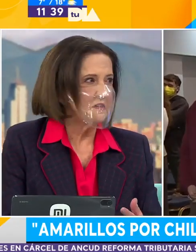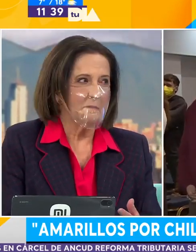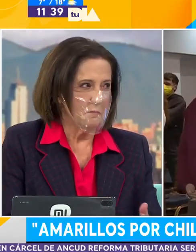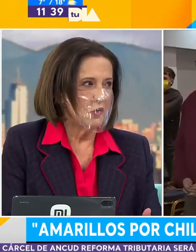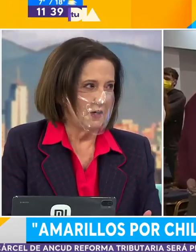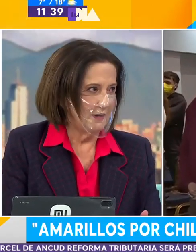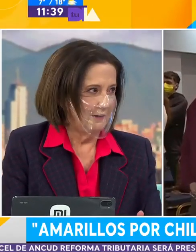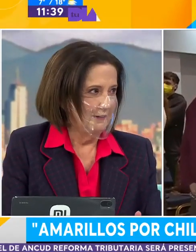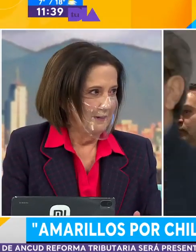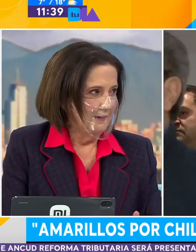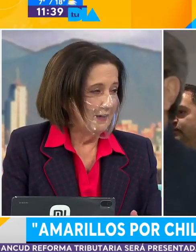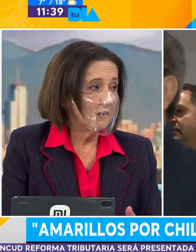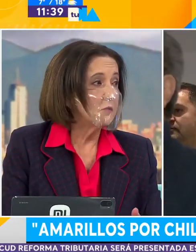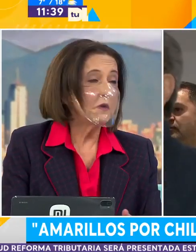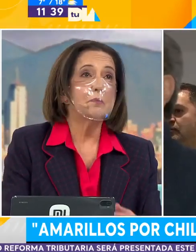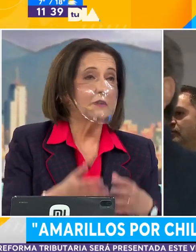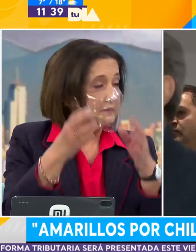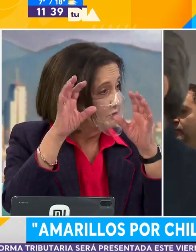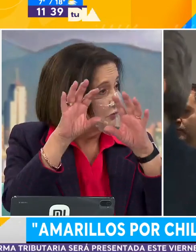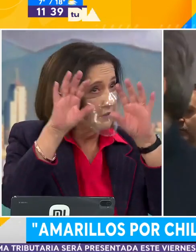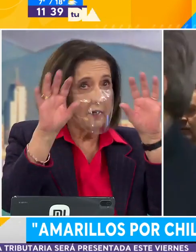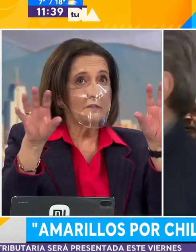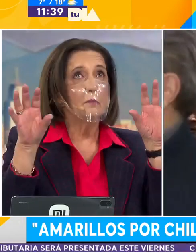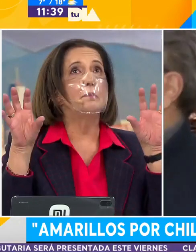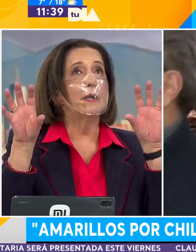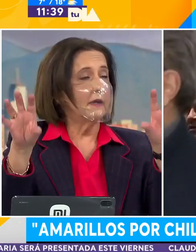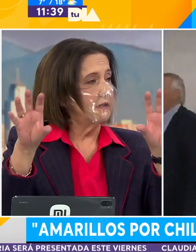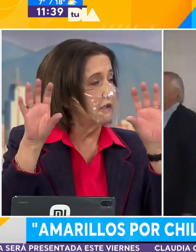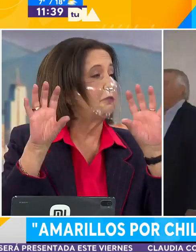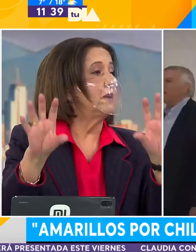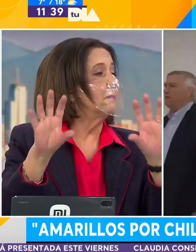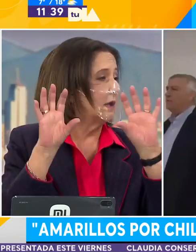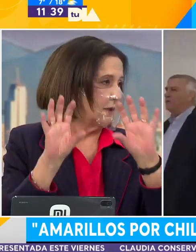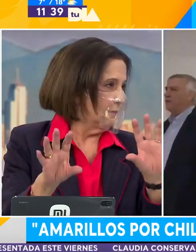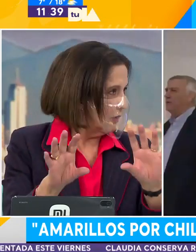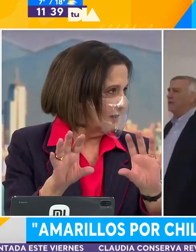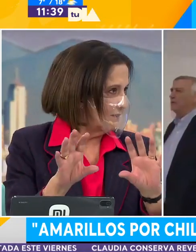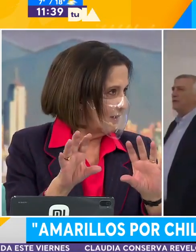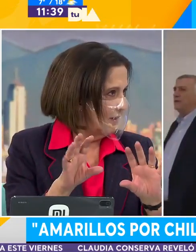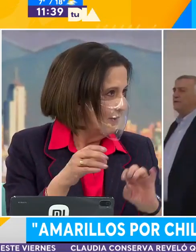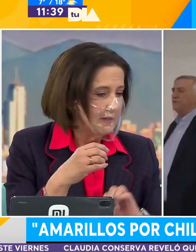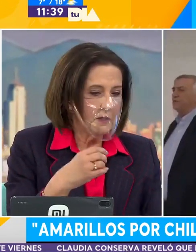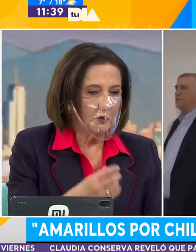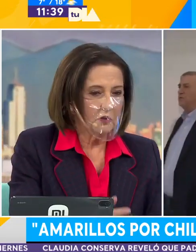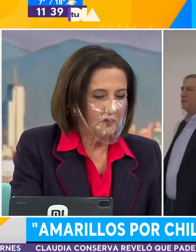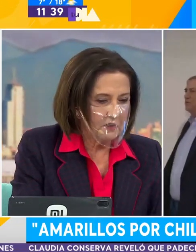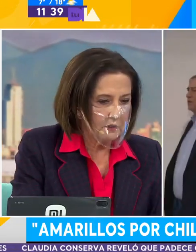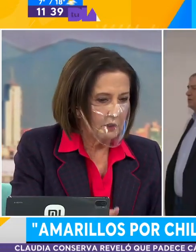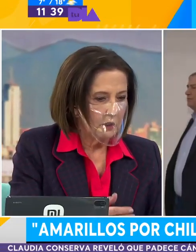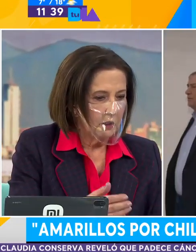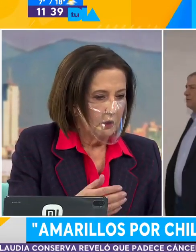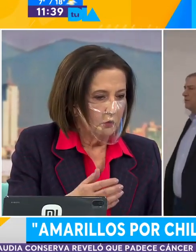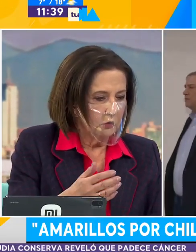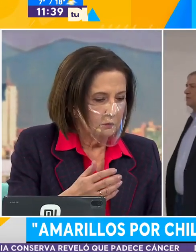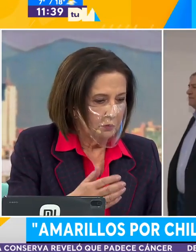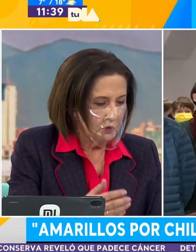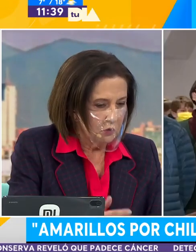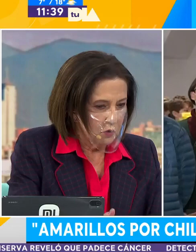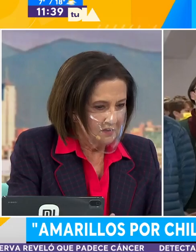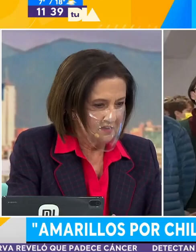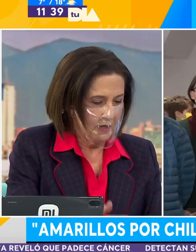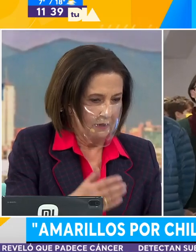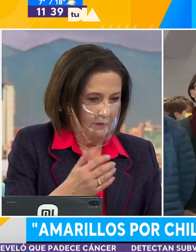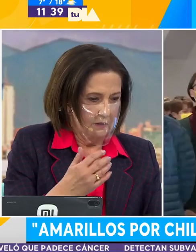cosa simbólica, es algo muy importante, son tres pilares que afirman la democracia. Y cuando existe un